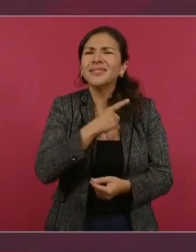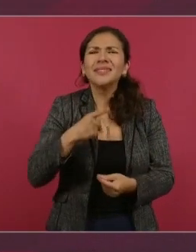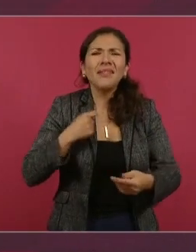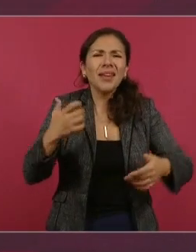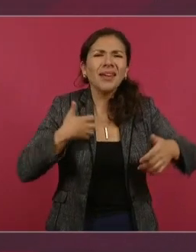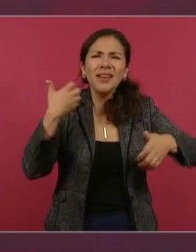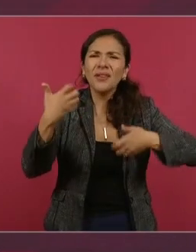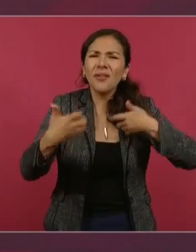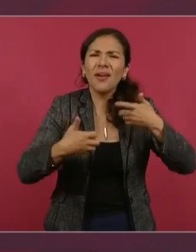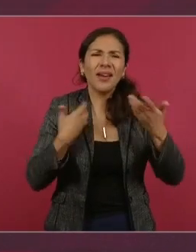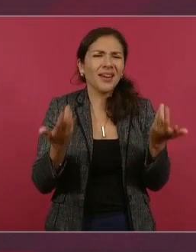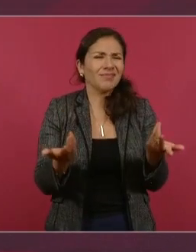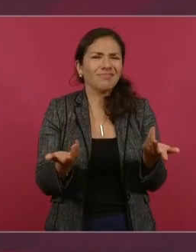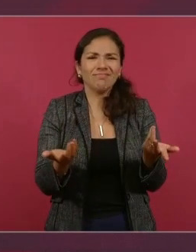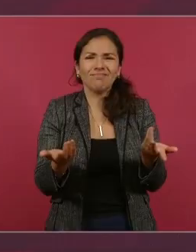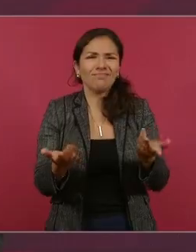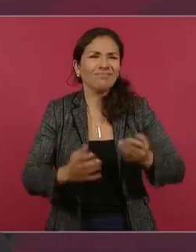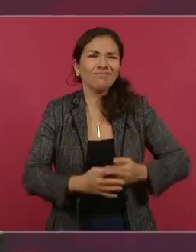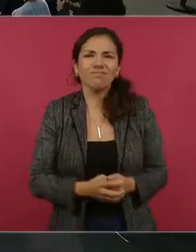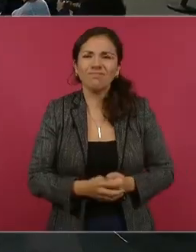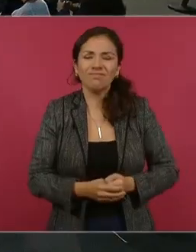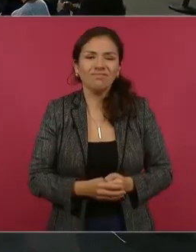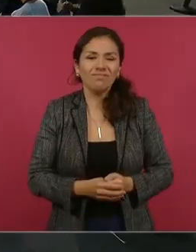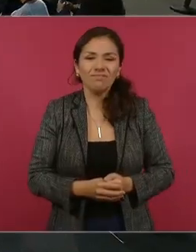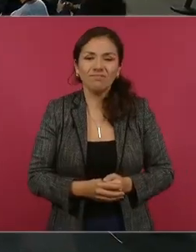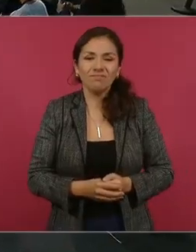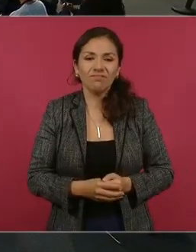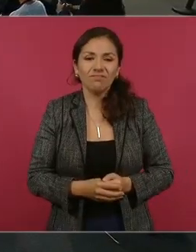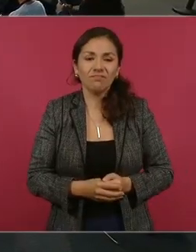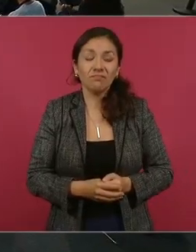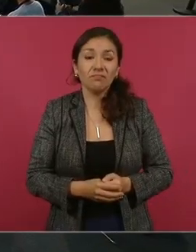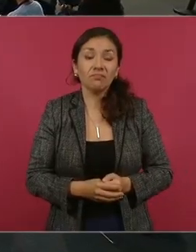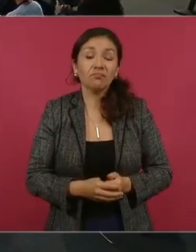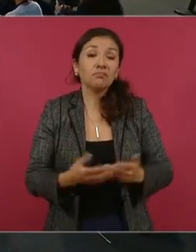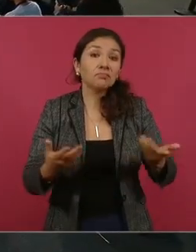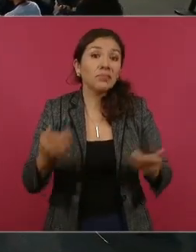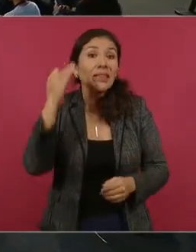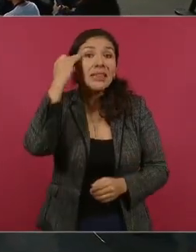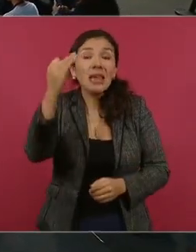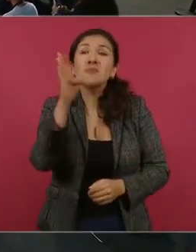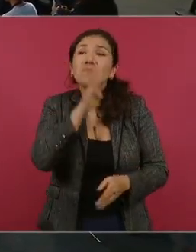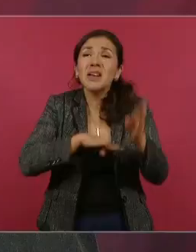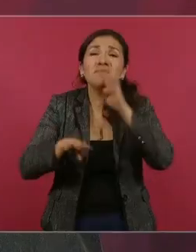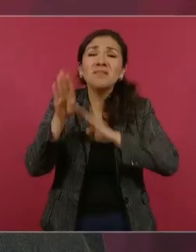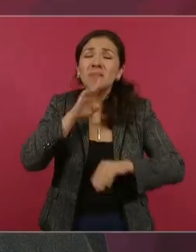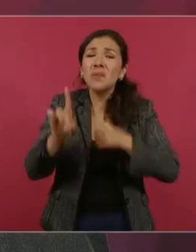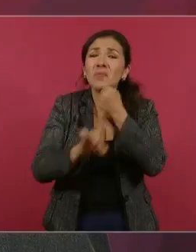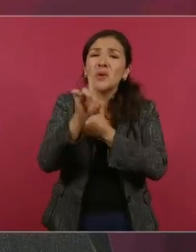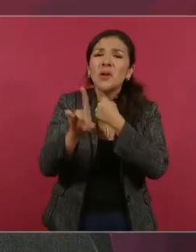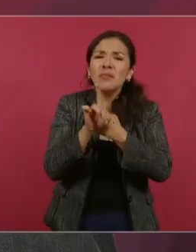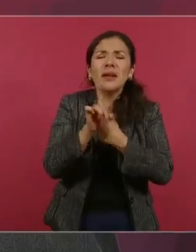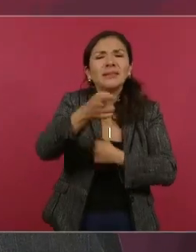enojarnos y al mal tiempo buena cara.